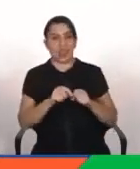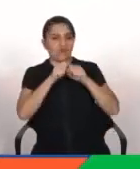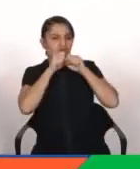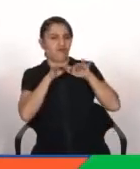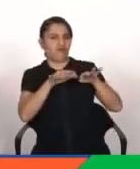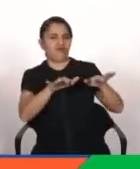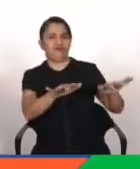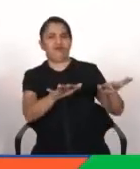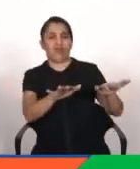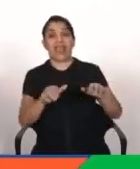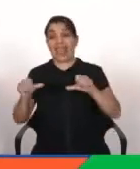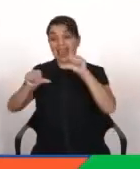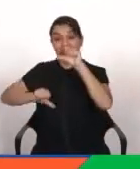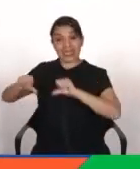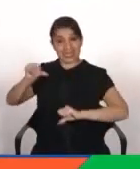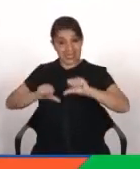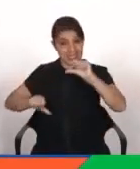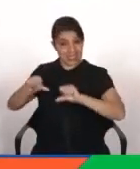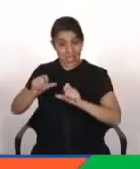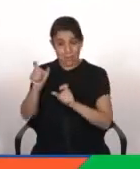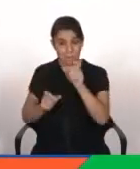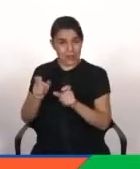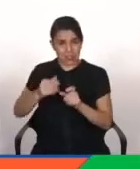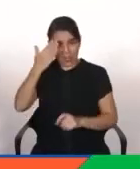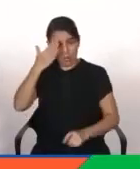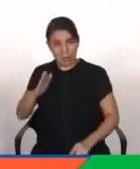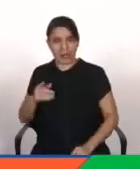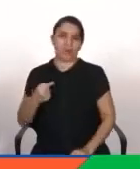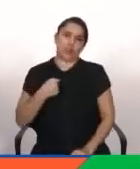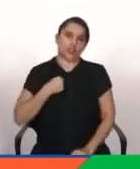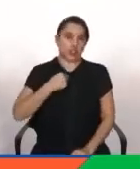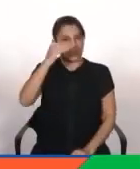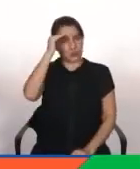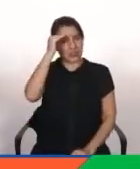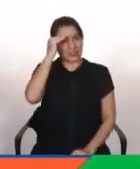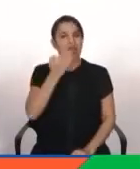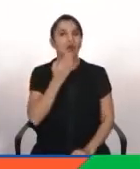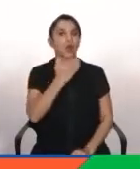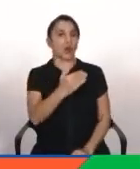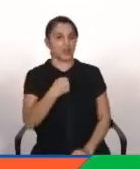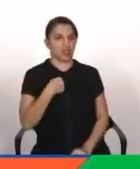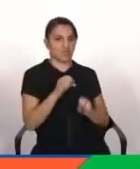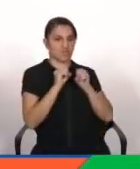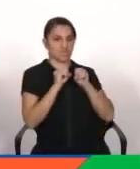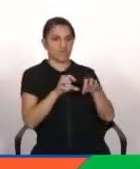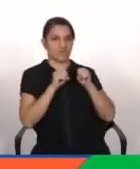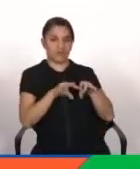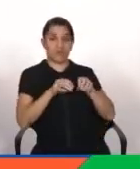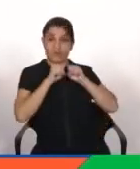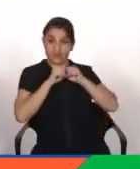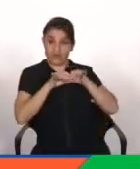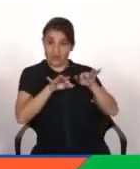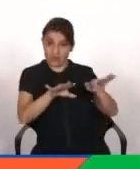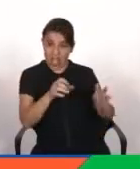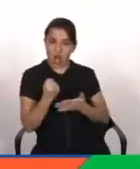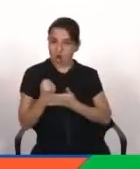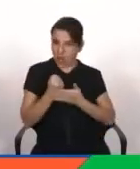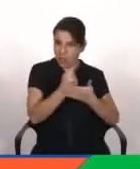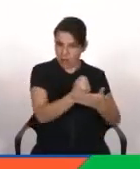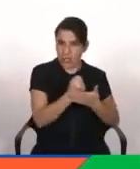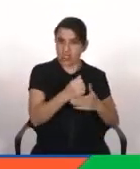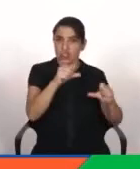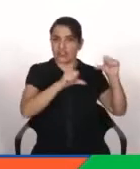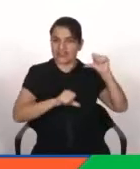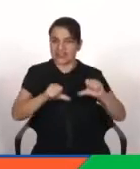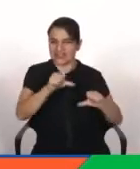gente que lo pasa mal, pero en mi caso personal me ha pasado más con la divulgación. Me ha pasado, por ejemplo, en colaboraciones,